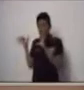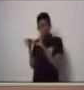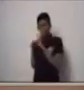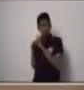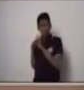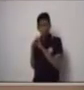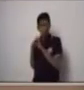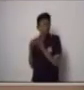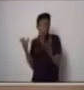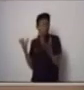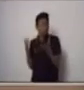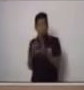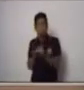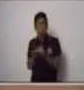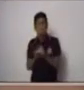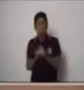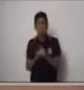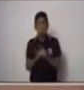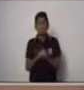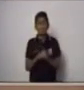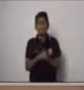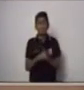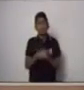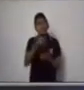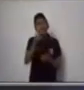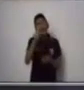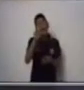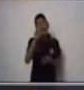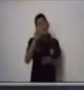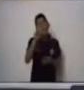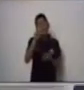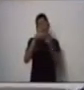que hace falta para formarlo muy bien araña